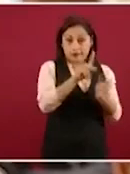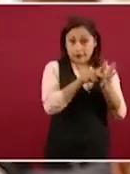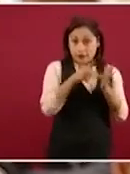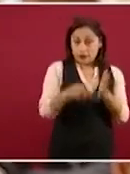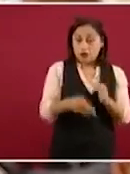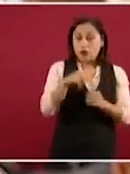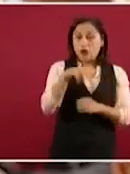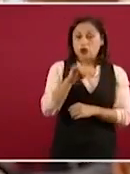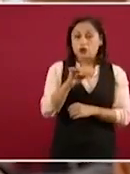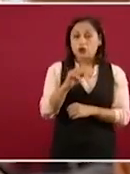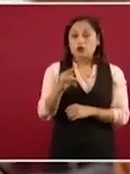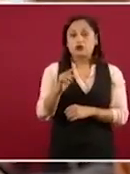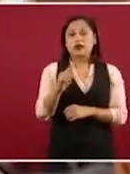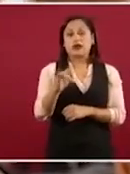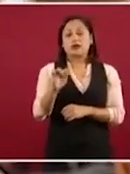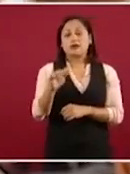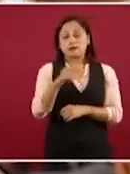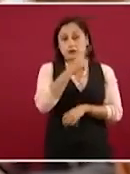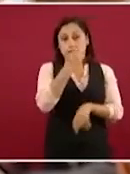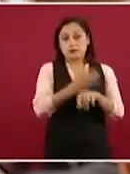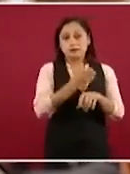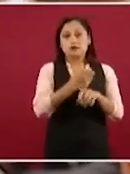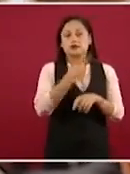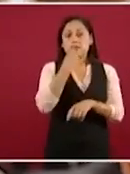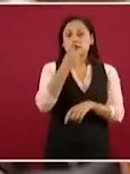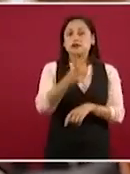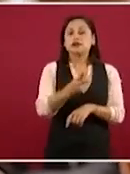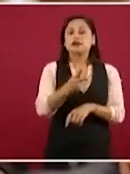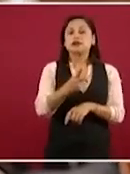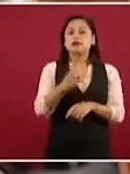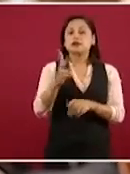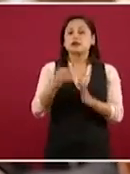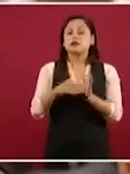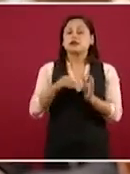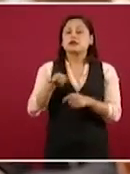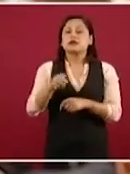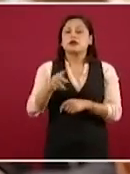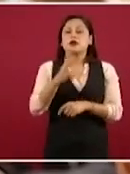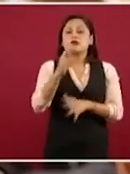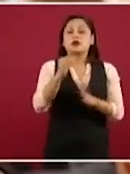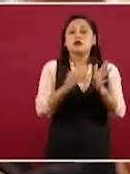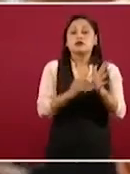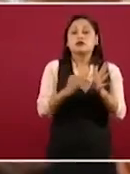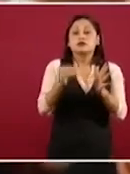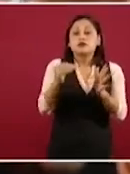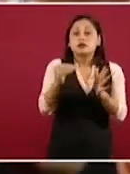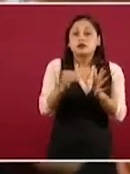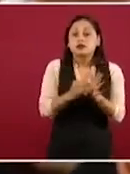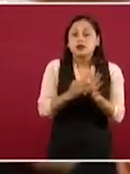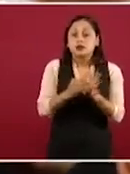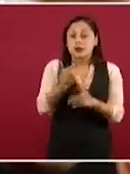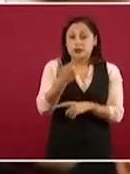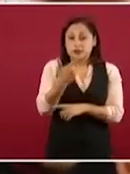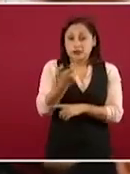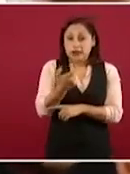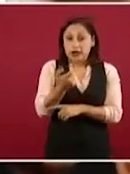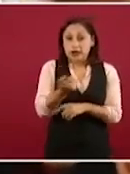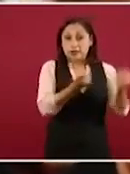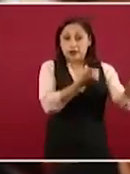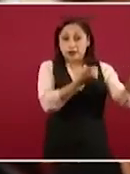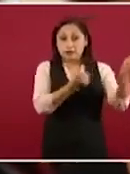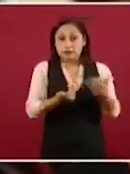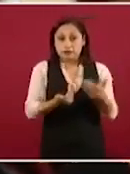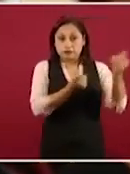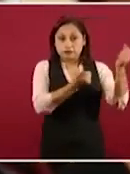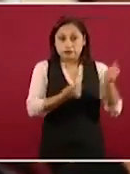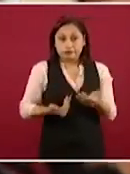año, fueron en total 2 millones de armas en 10 años de Estados Unidos a México que circulan. En